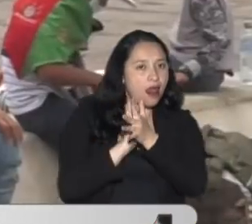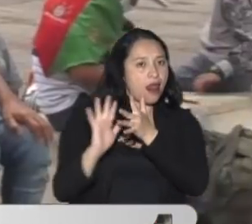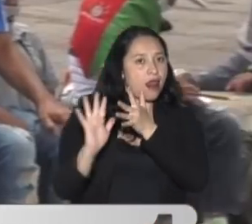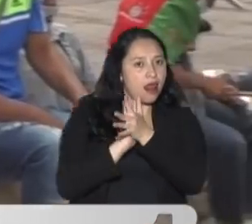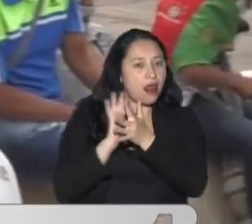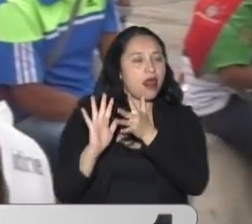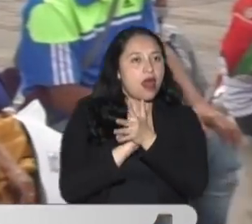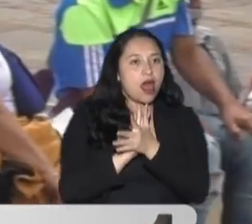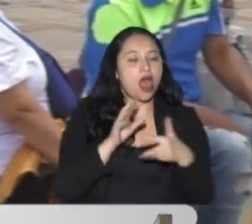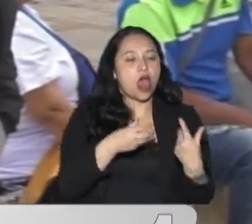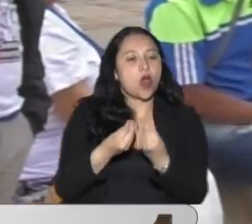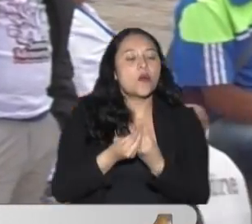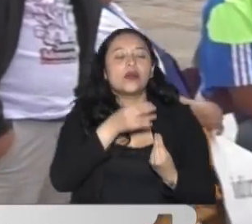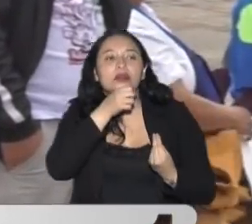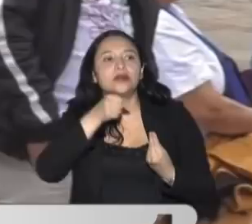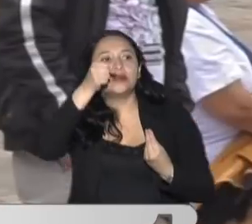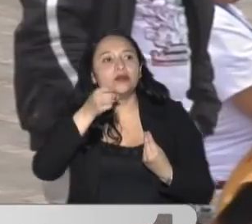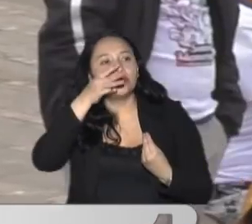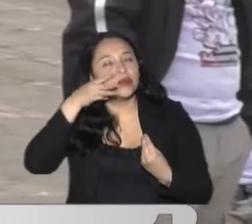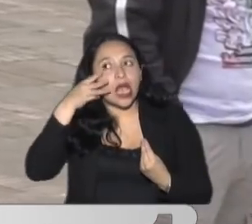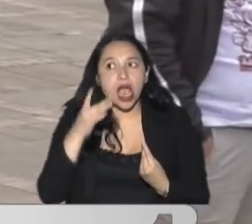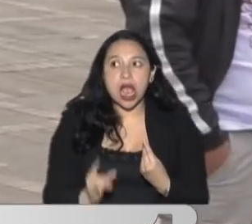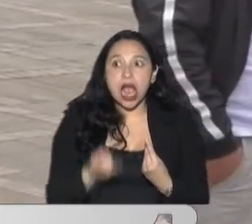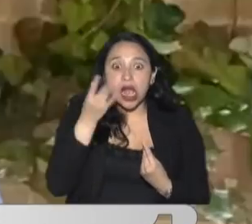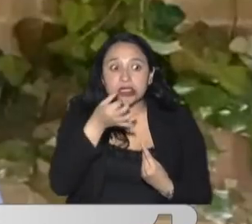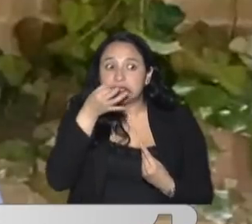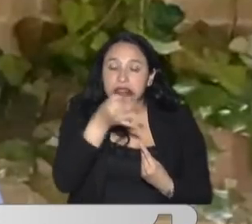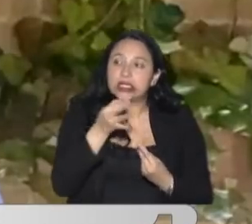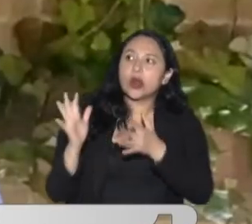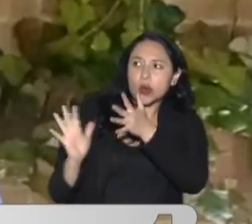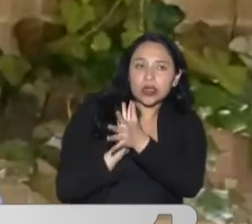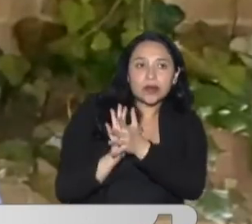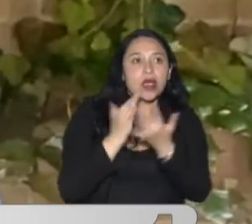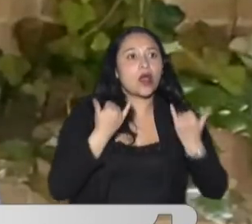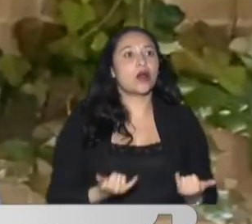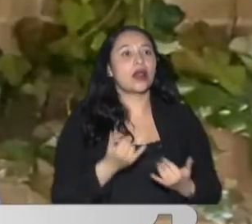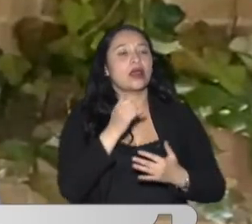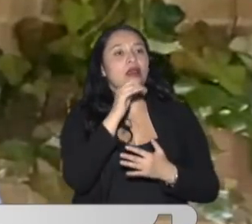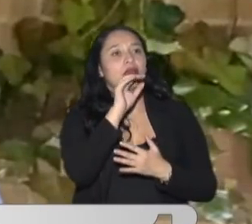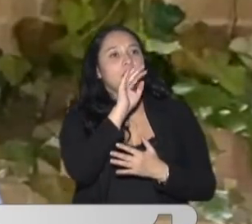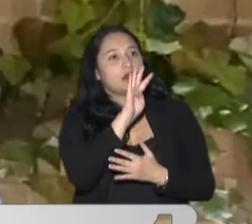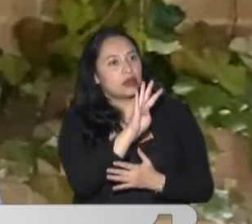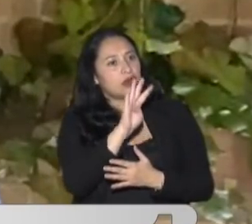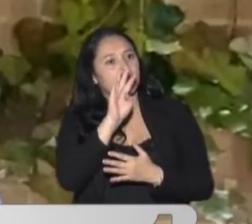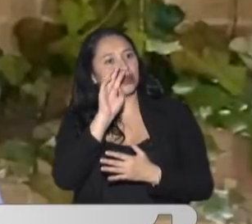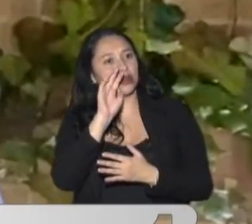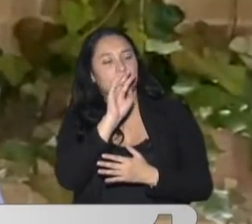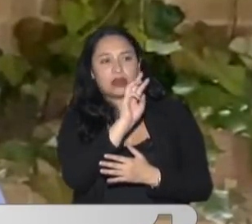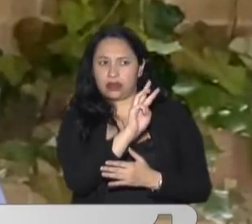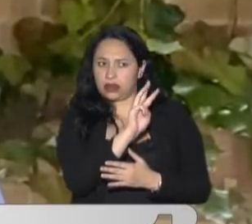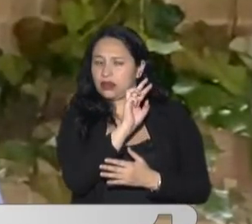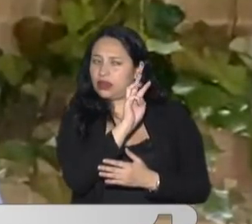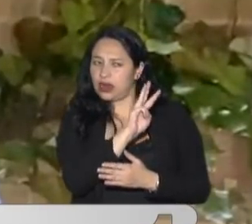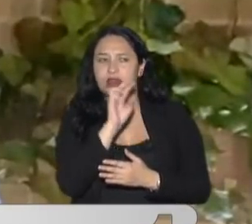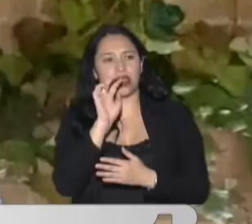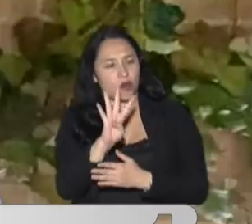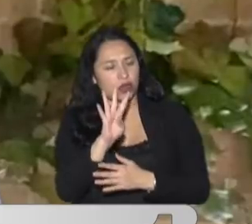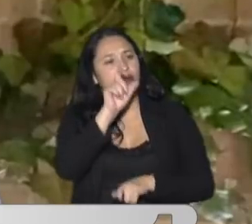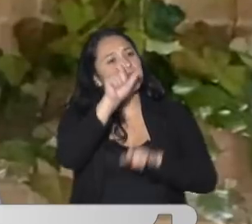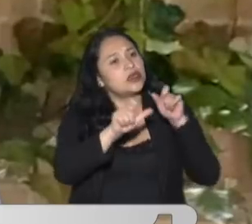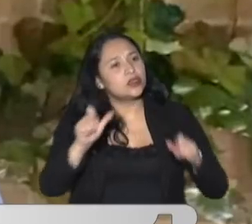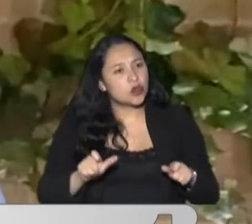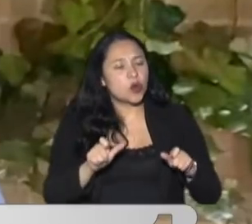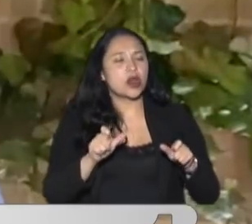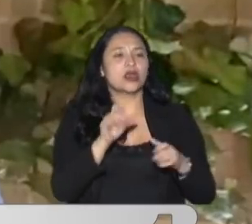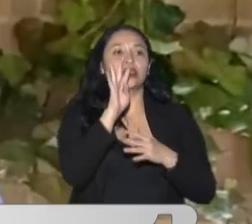indígena que llegó a Bogotá. Hemos dispuesto un equipo de 34 funcionarios, 4 vehículos y 2 lugares de